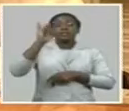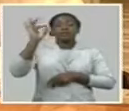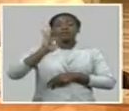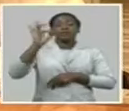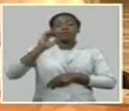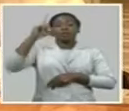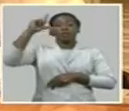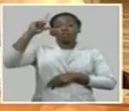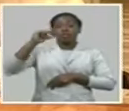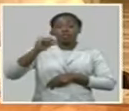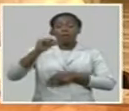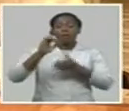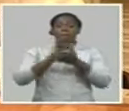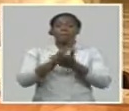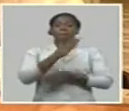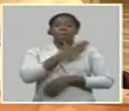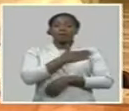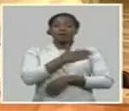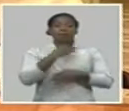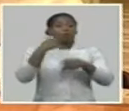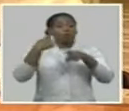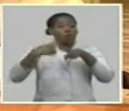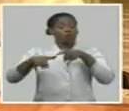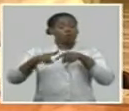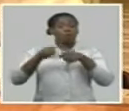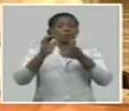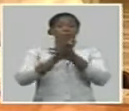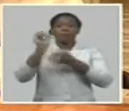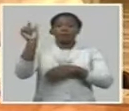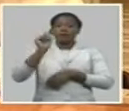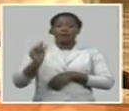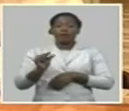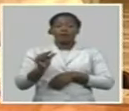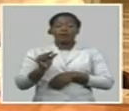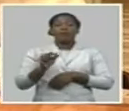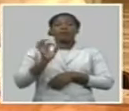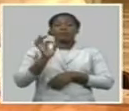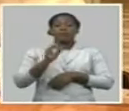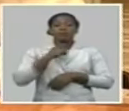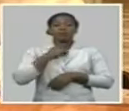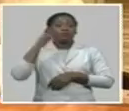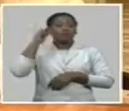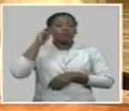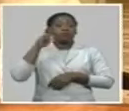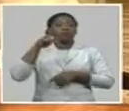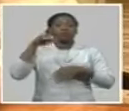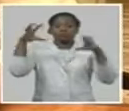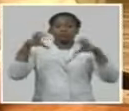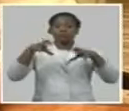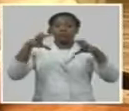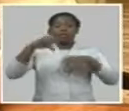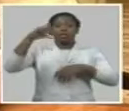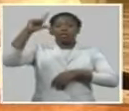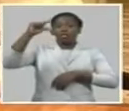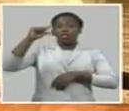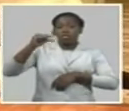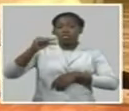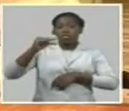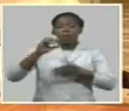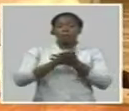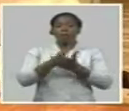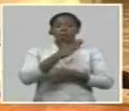y en mayabeque llovió el 32% enero y febrero y sólo 13% en el mes de